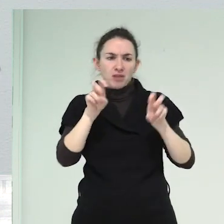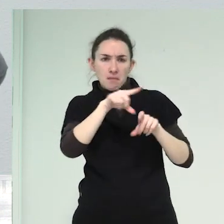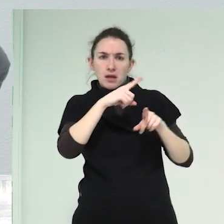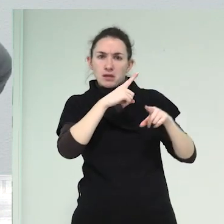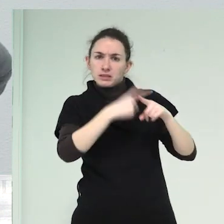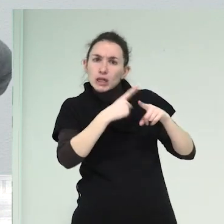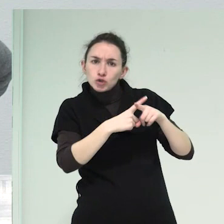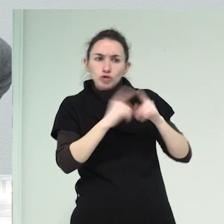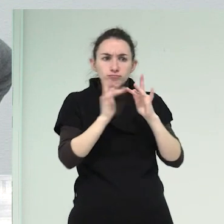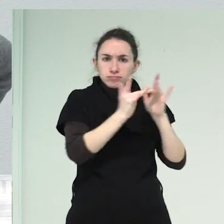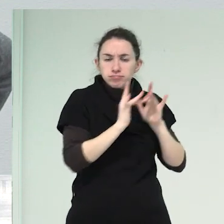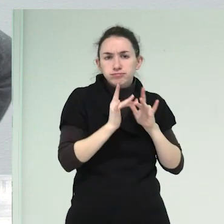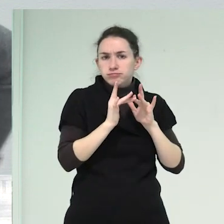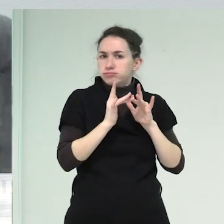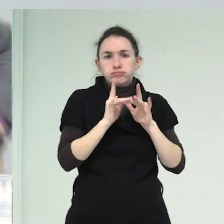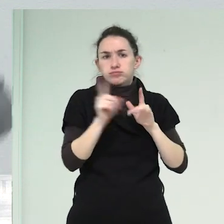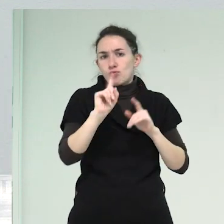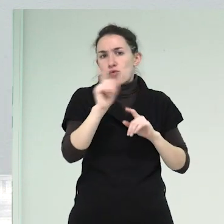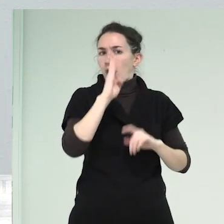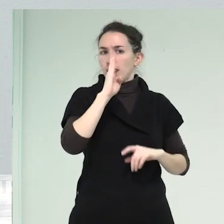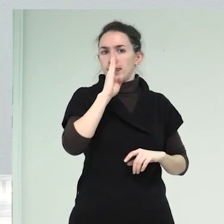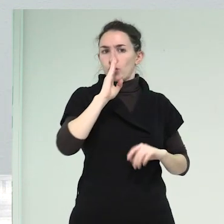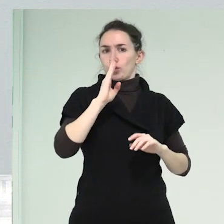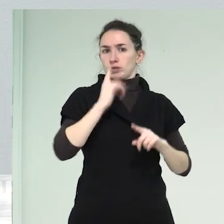de la heterosexualidad que fue. Bueno,